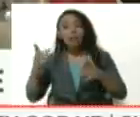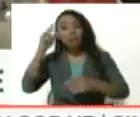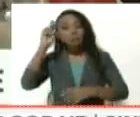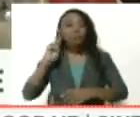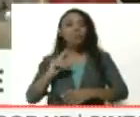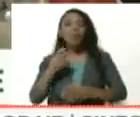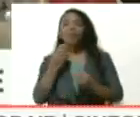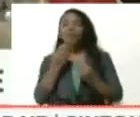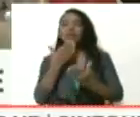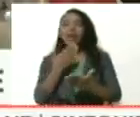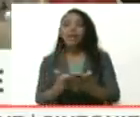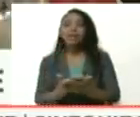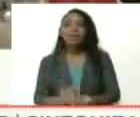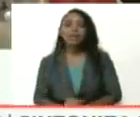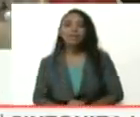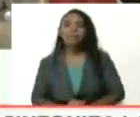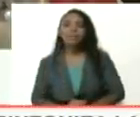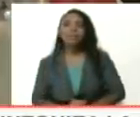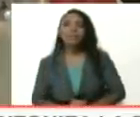Muchísimas gracias.